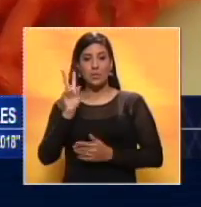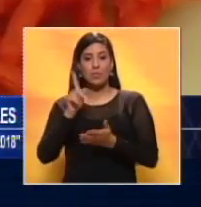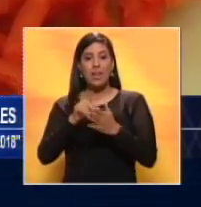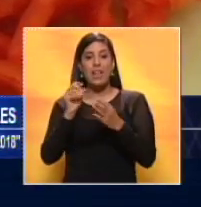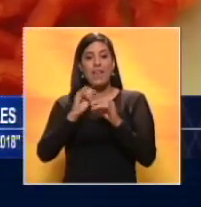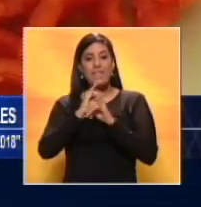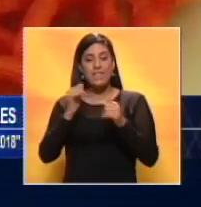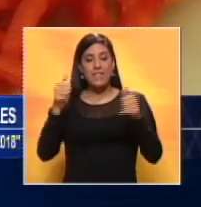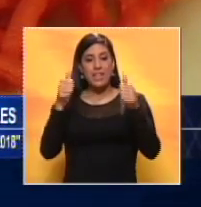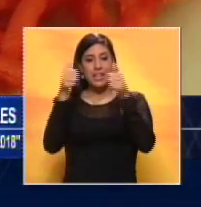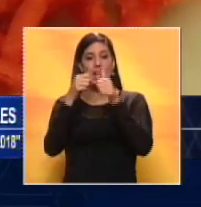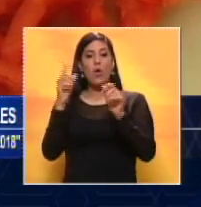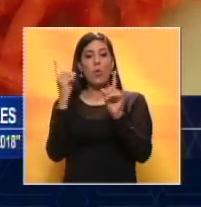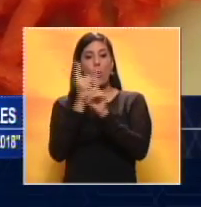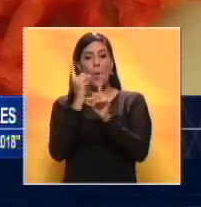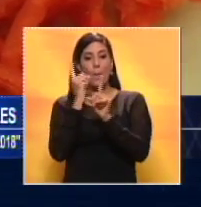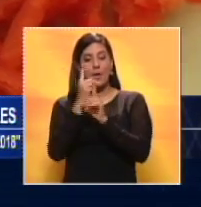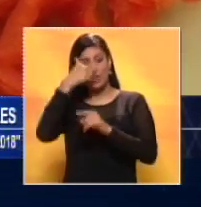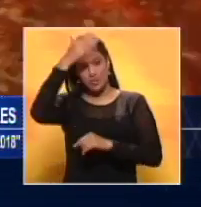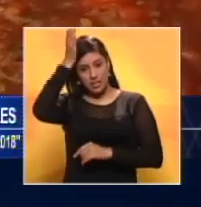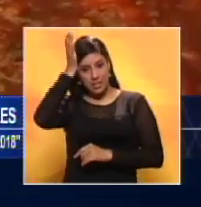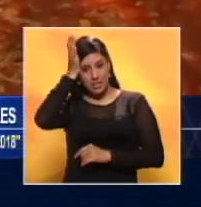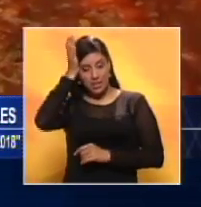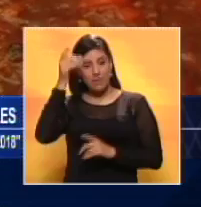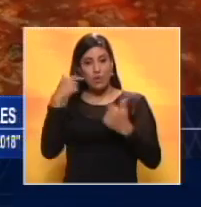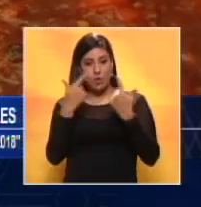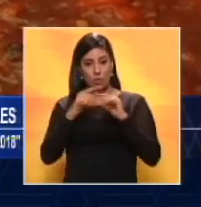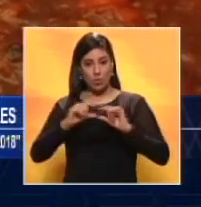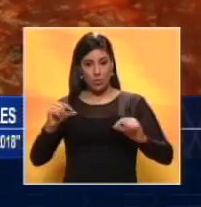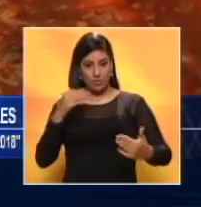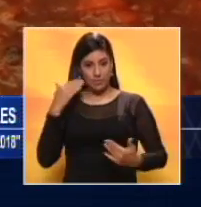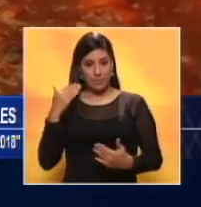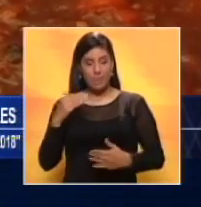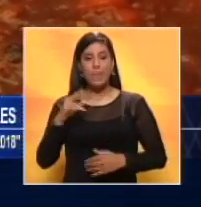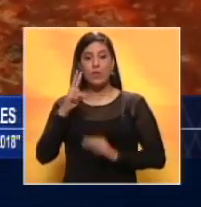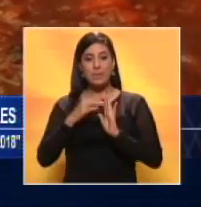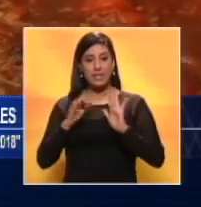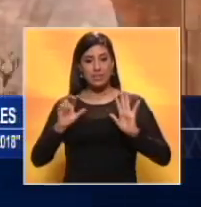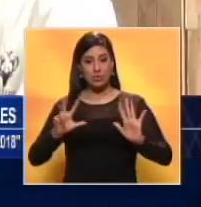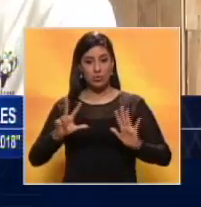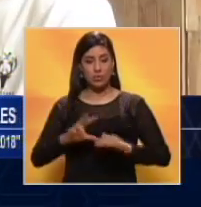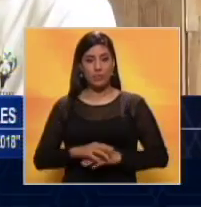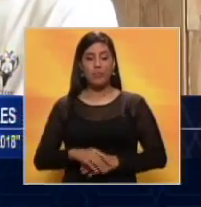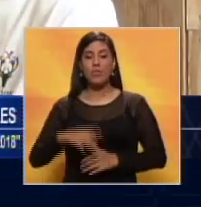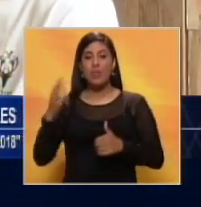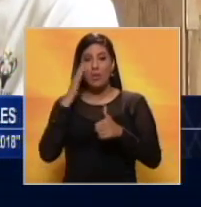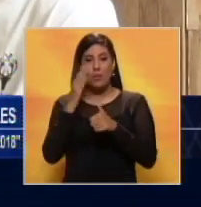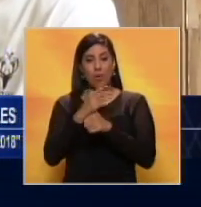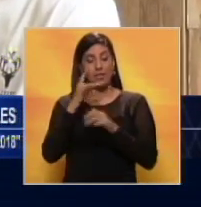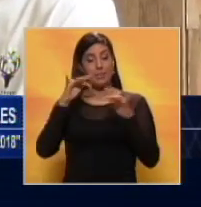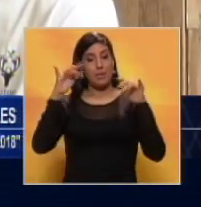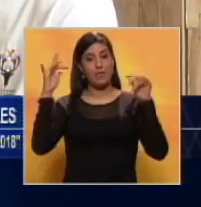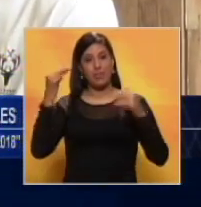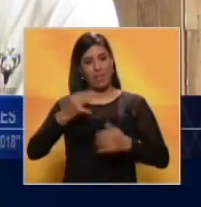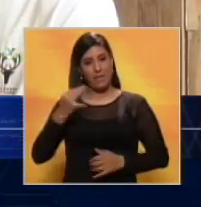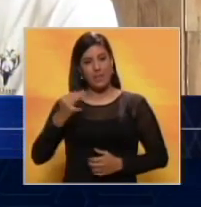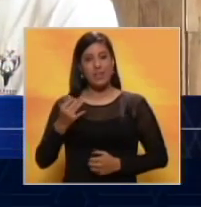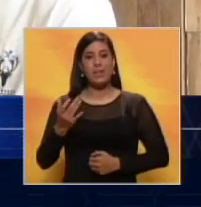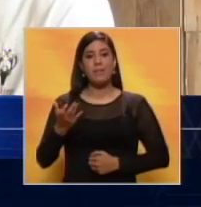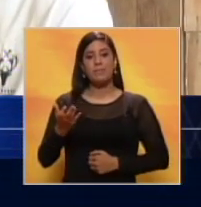las semifinales del prestigioso concurso gastronómico San Pellegrino Young Chef 2018. Un logro magnífico, de verdad